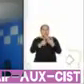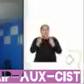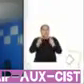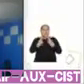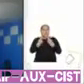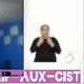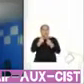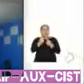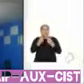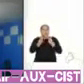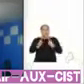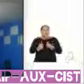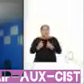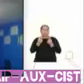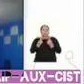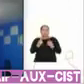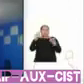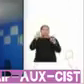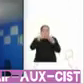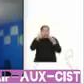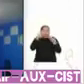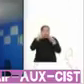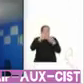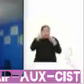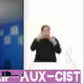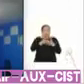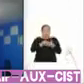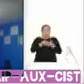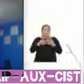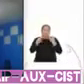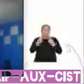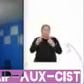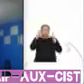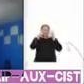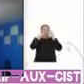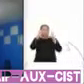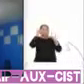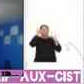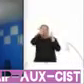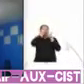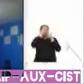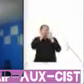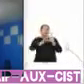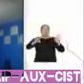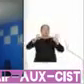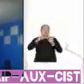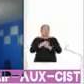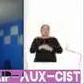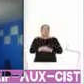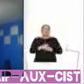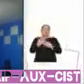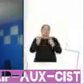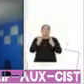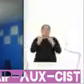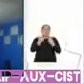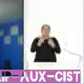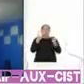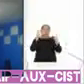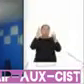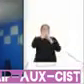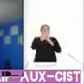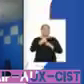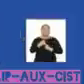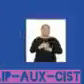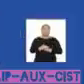esforzarme y dedicarme. Al menos tratar de ubicarme bien en mis objetivos principales y secundarios, y tratar de realizarlos.